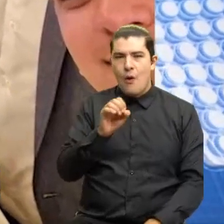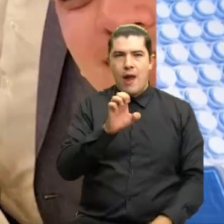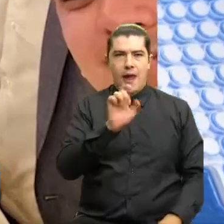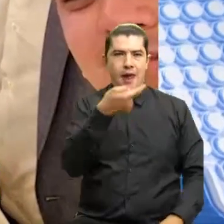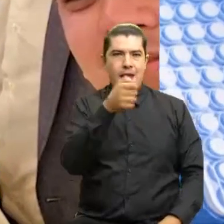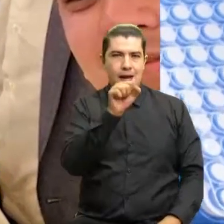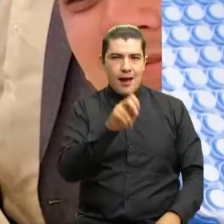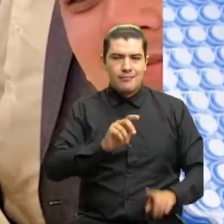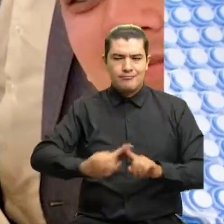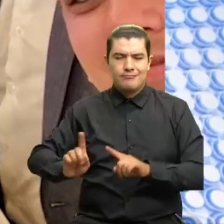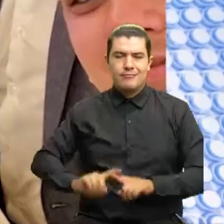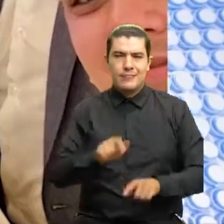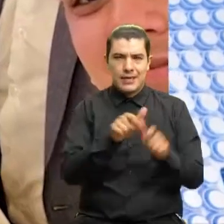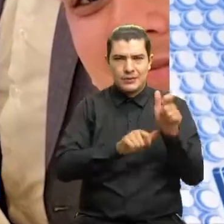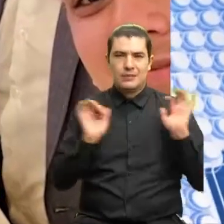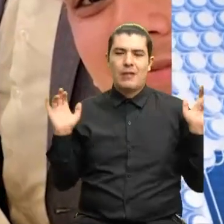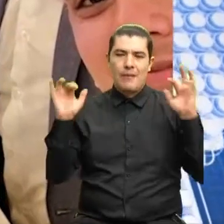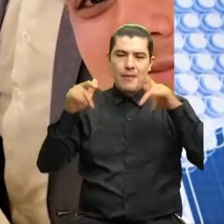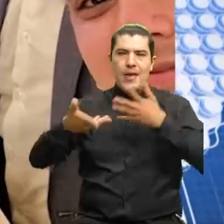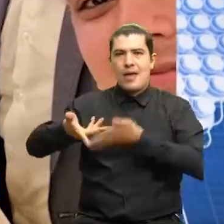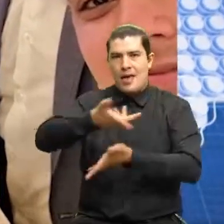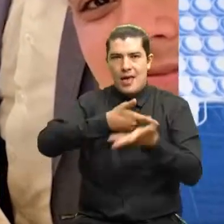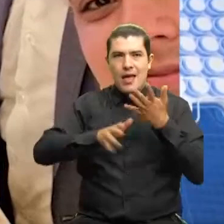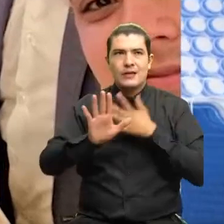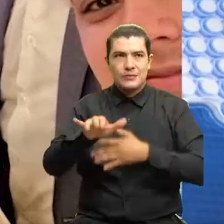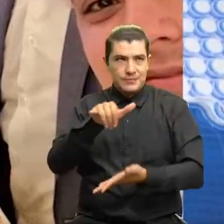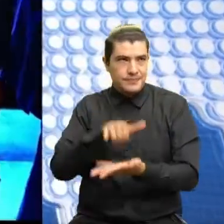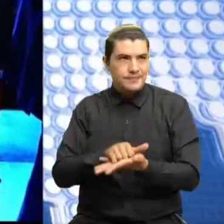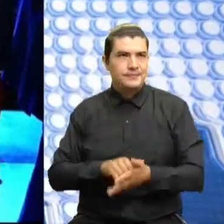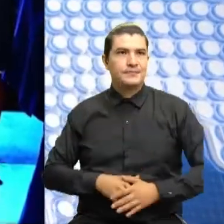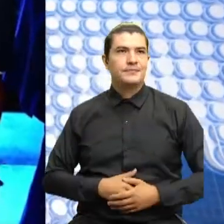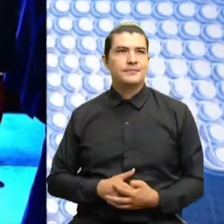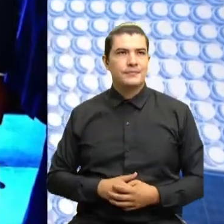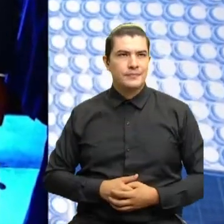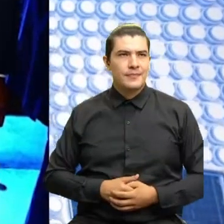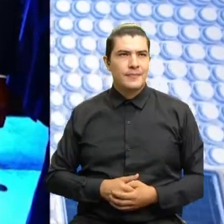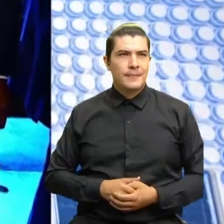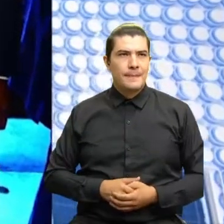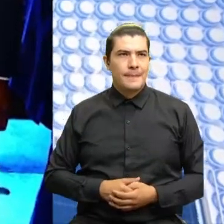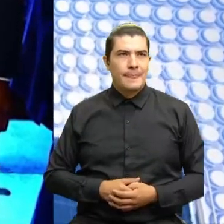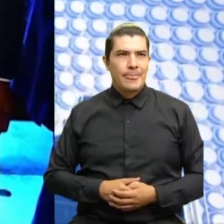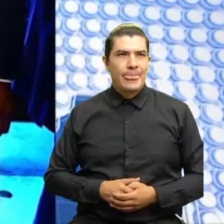los que estuvieron también en esta cena de amigos en el Ecoparque Cerro El Santísimo de